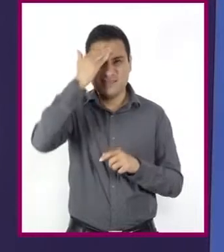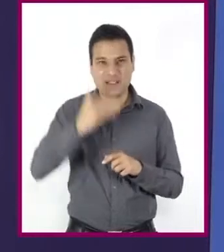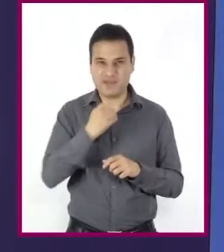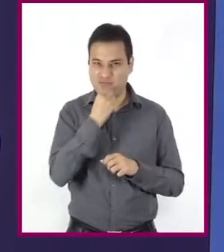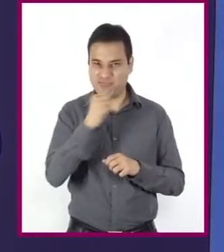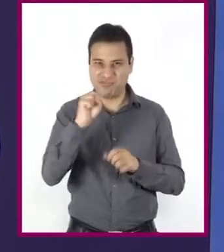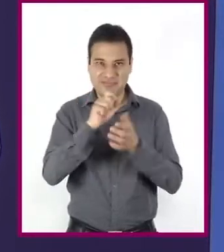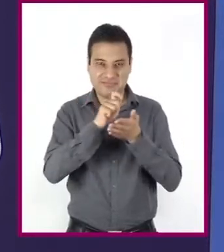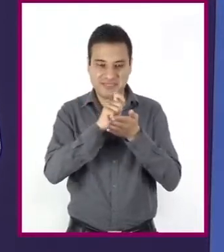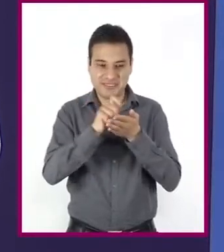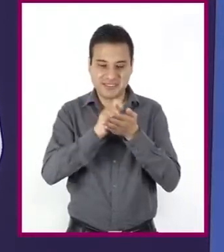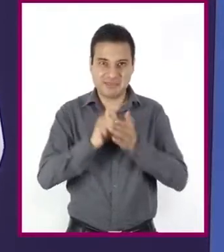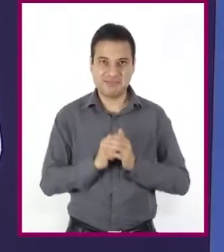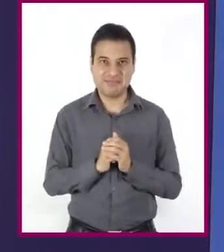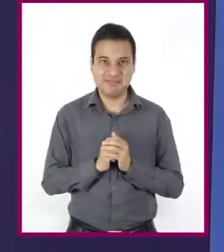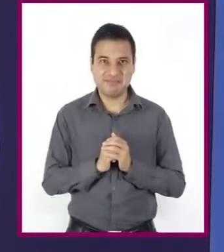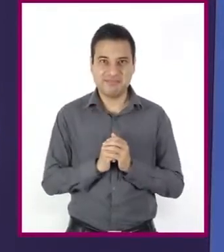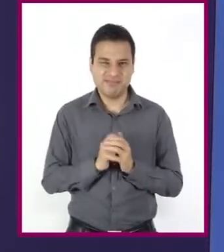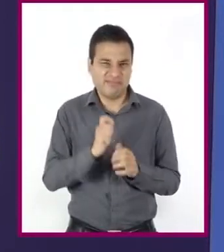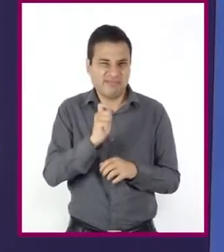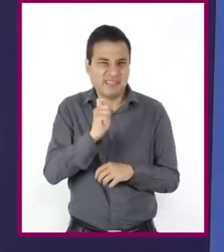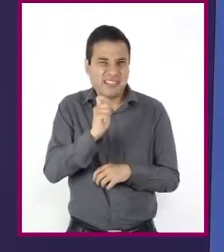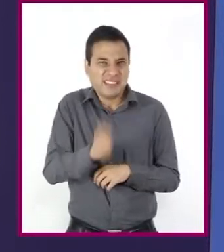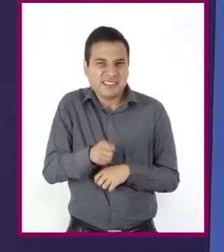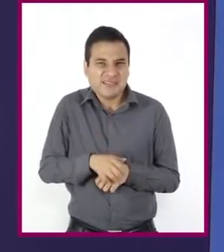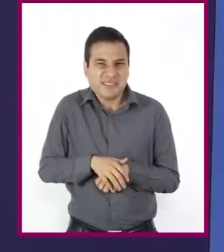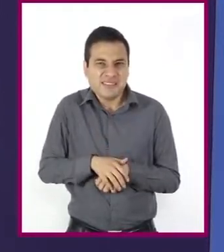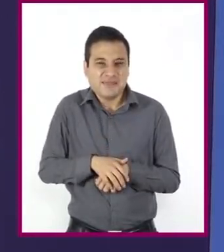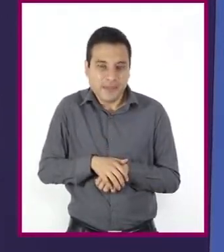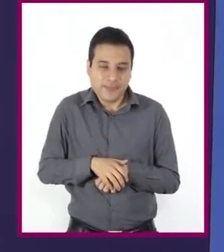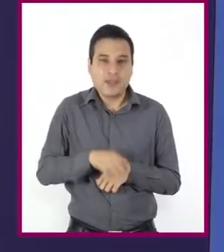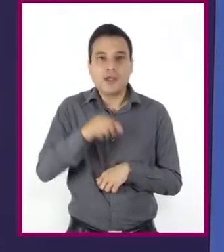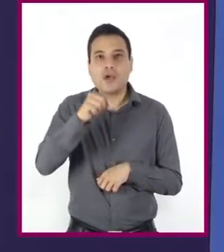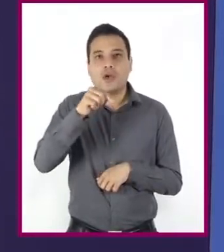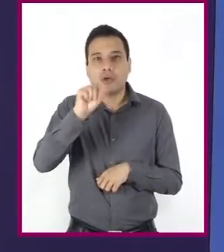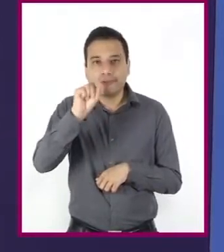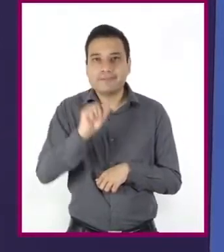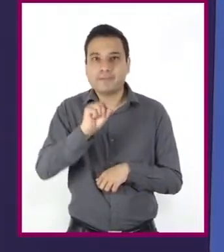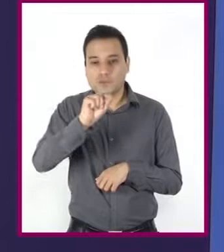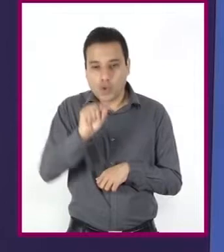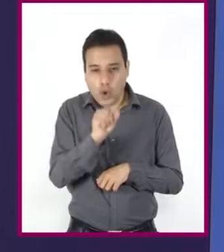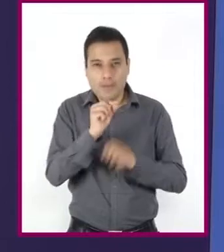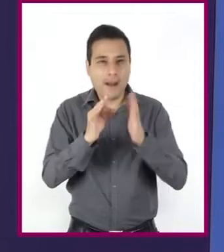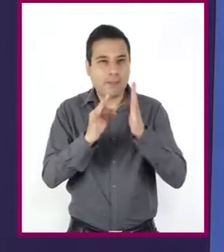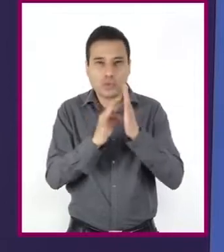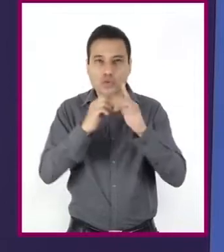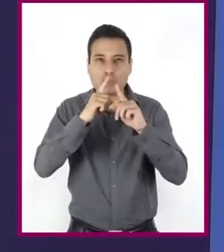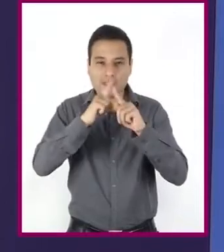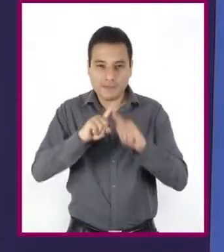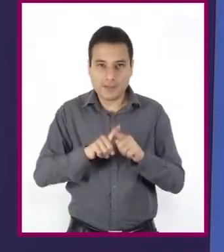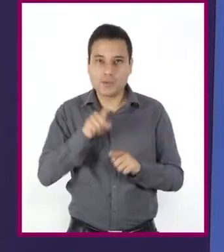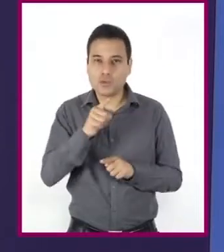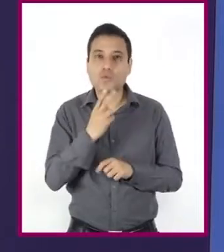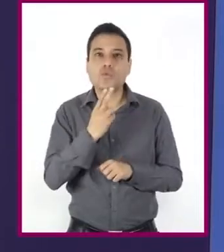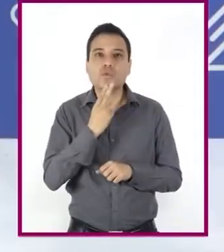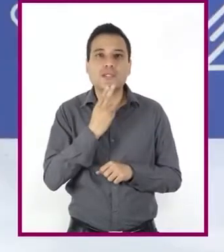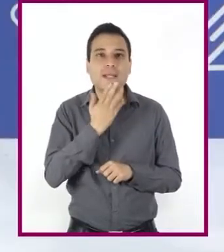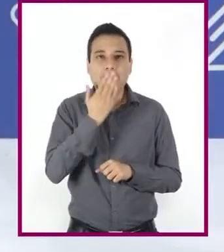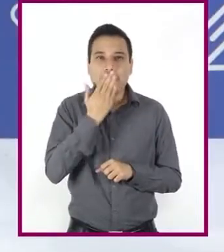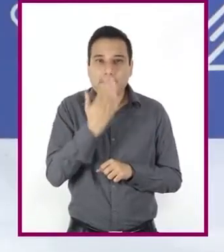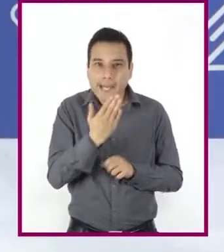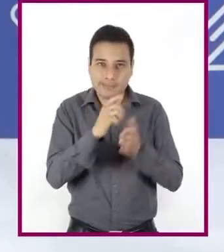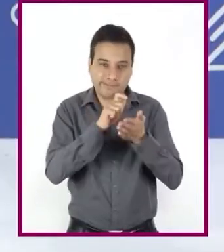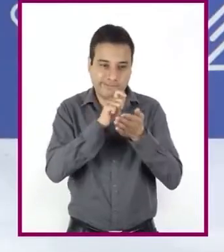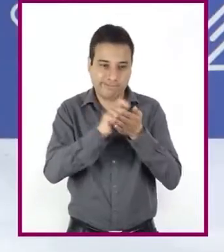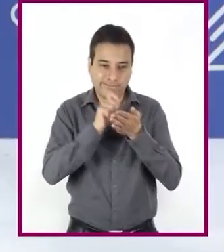esto nos referimos al correcto uso de los signos de puntuación al momento de realizar un texto dramático.